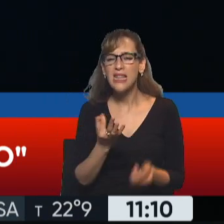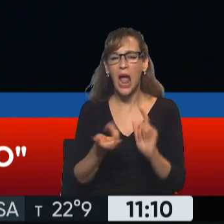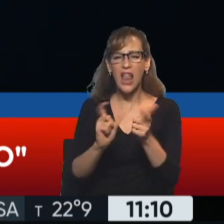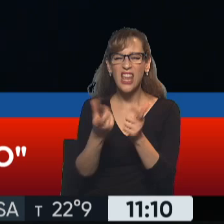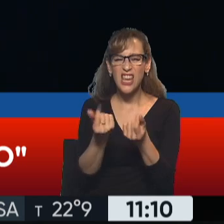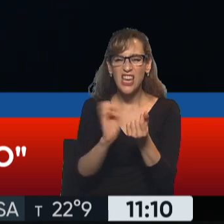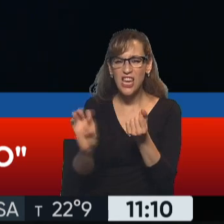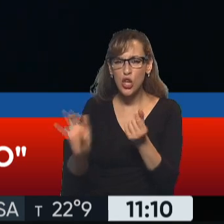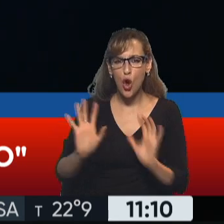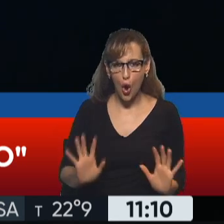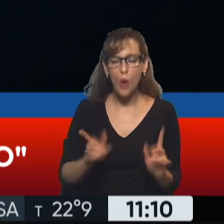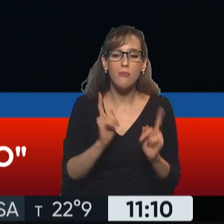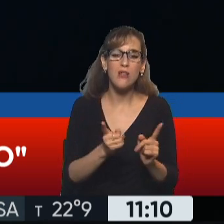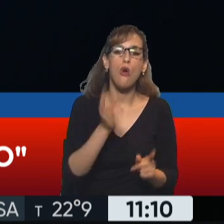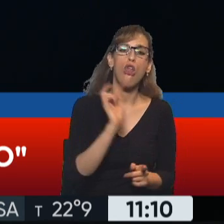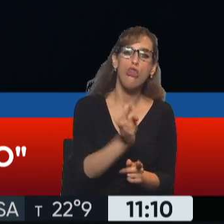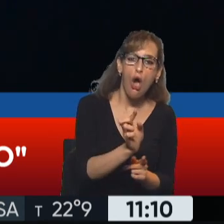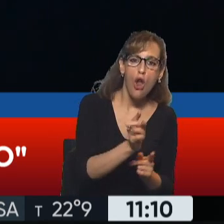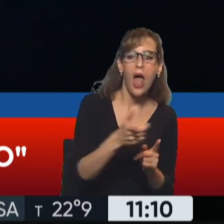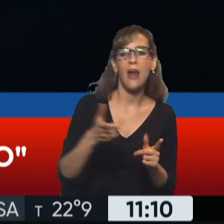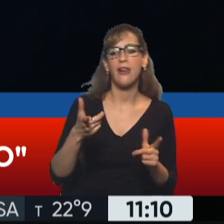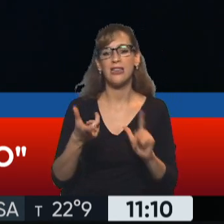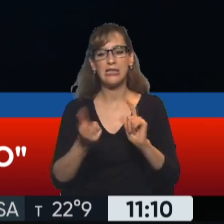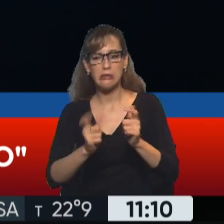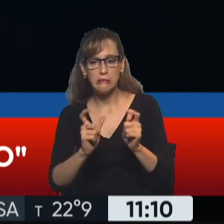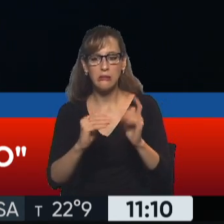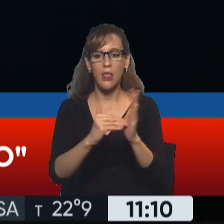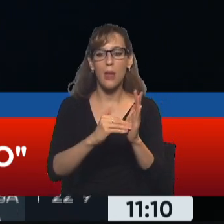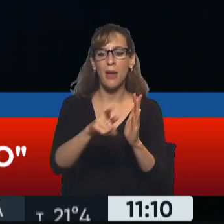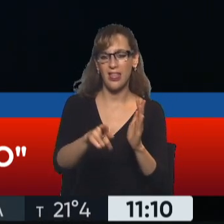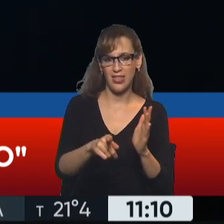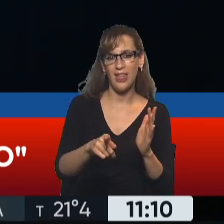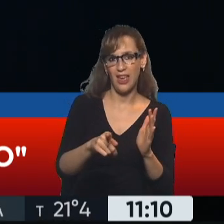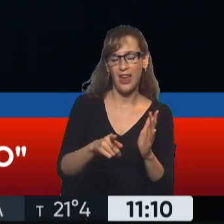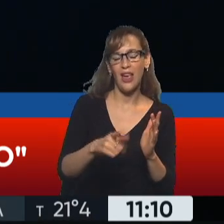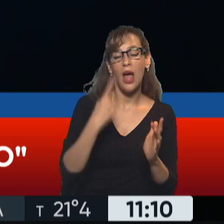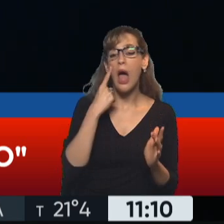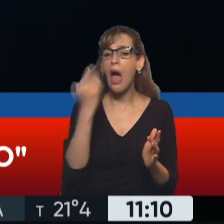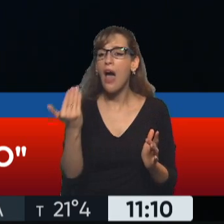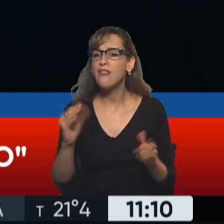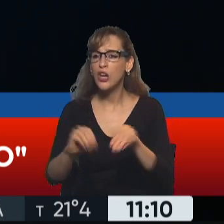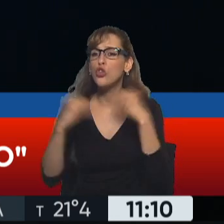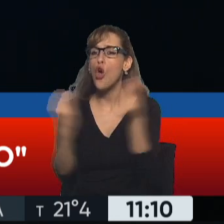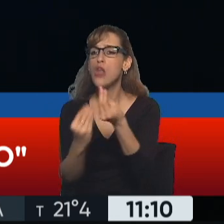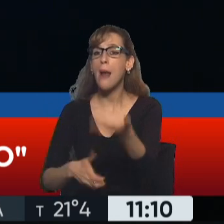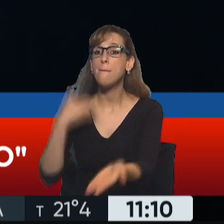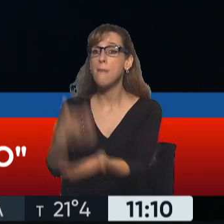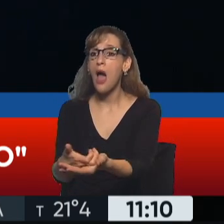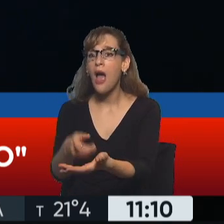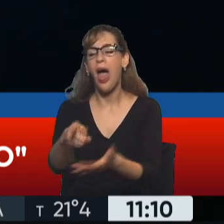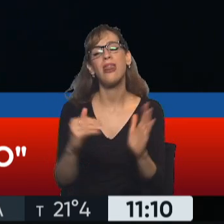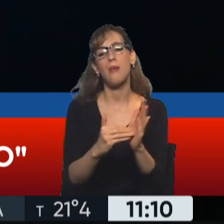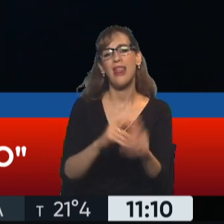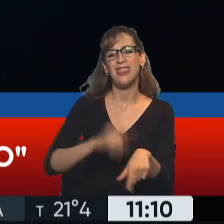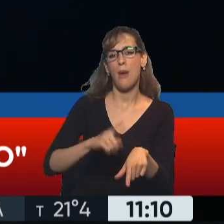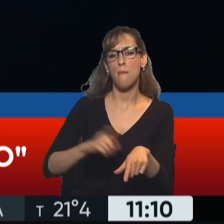derechos especiales de giro y dólar fluctúa, cuando uno mide el monto total, puede variar en el tiempo el financiamiento